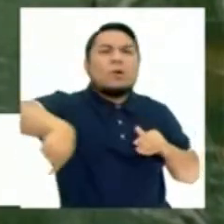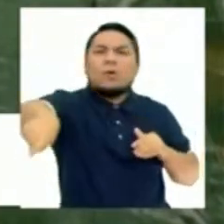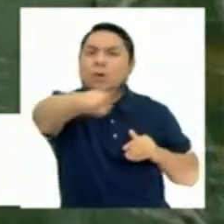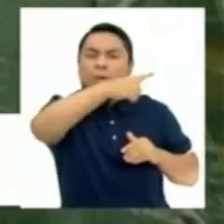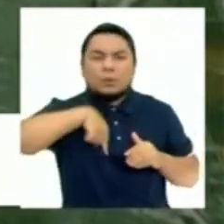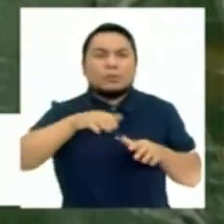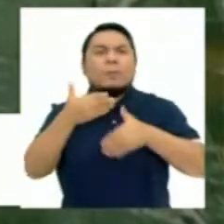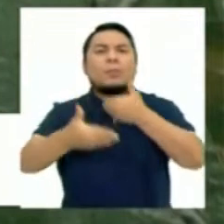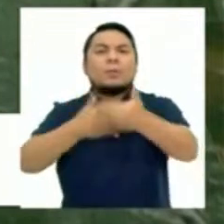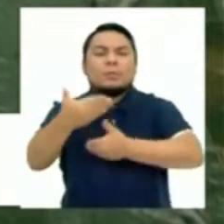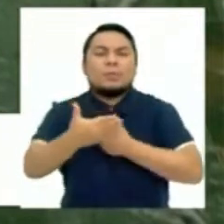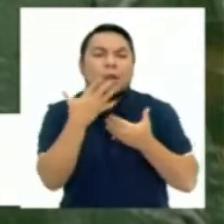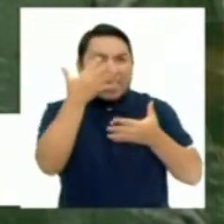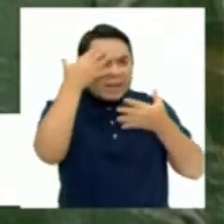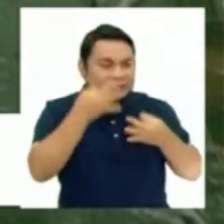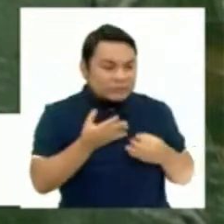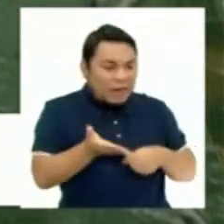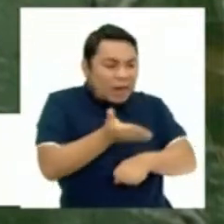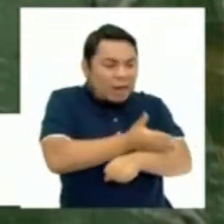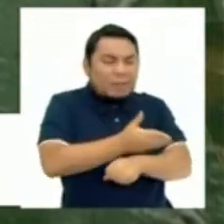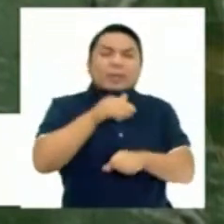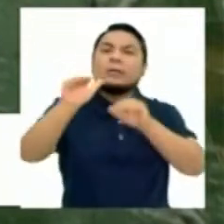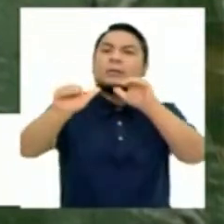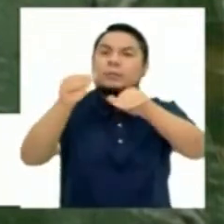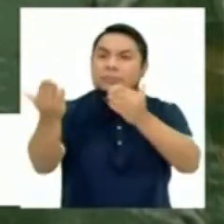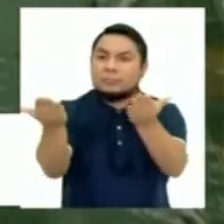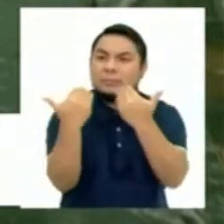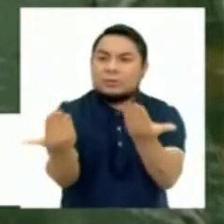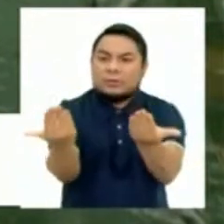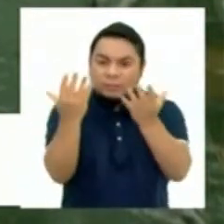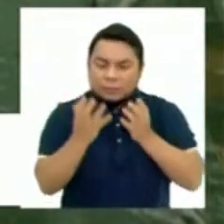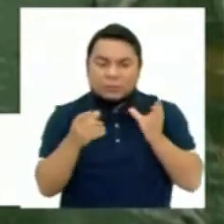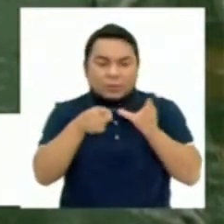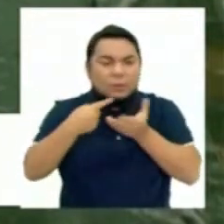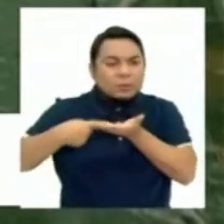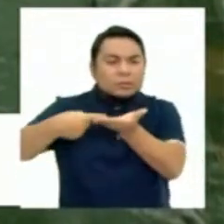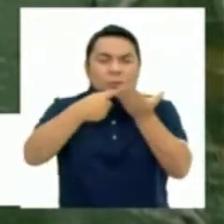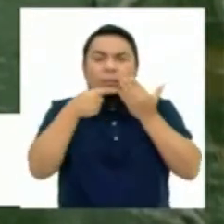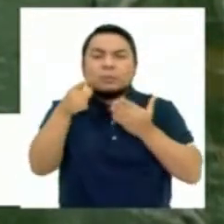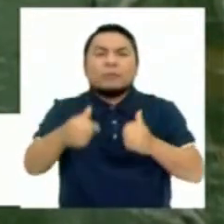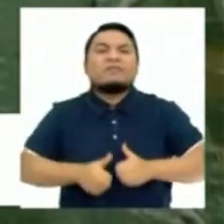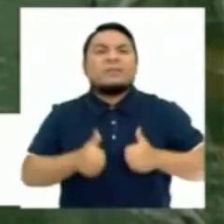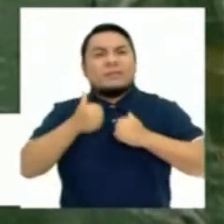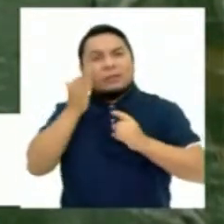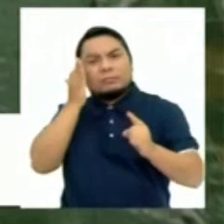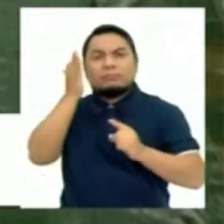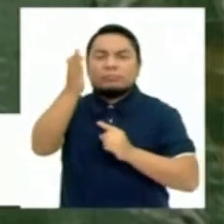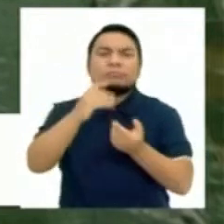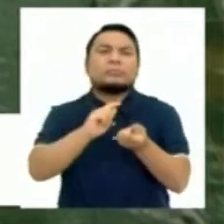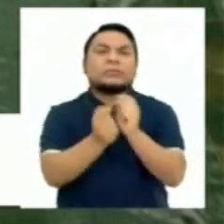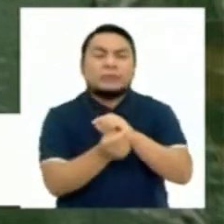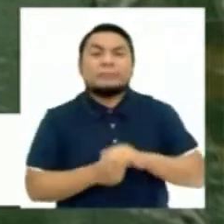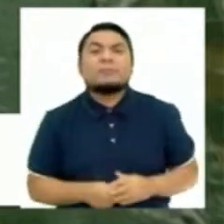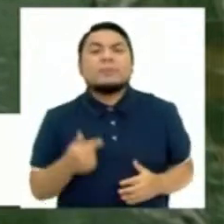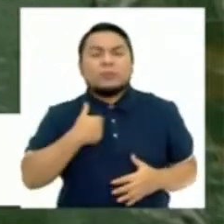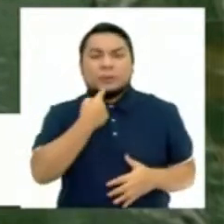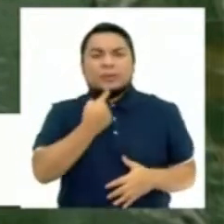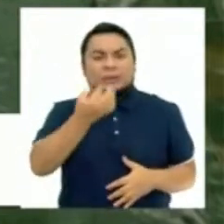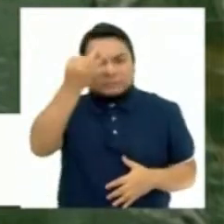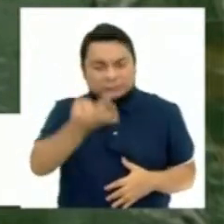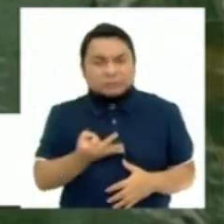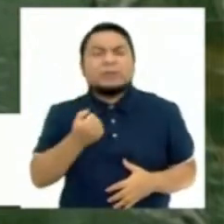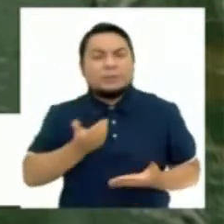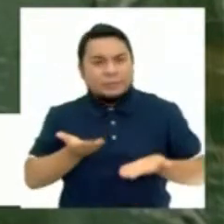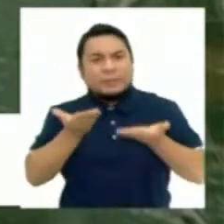todos los procesos de toma de decisiones que atañen a sus destinos y a sus vidas. Reafirmo la vocación